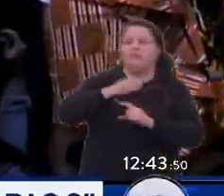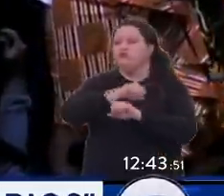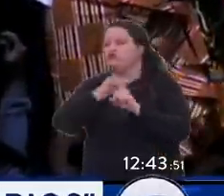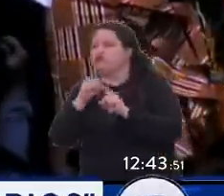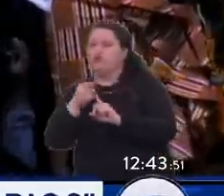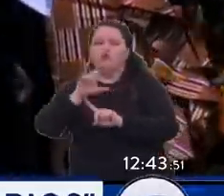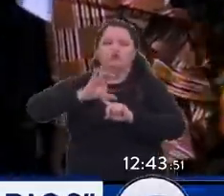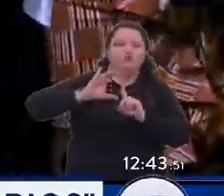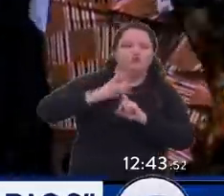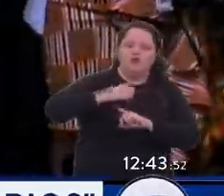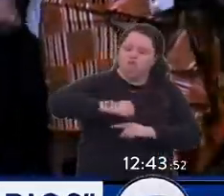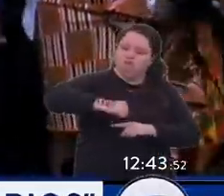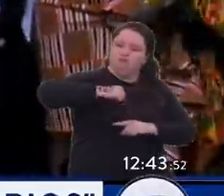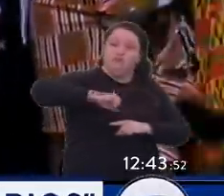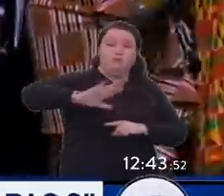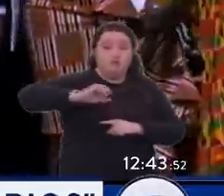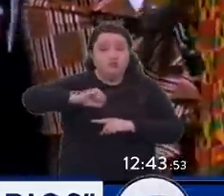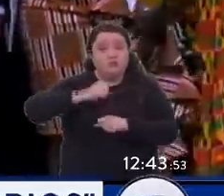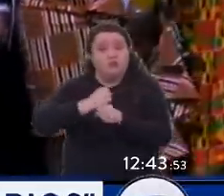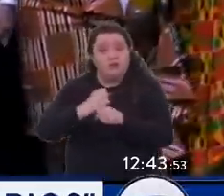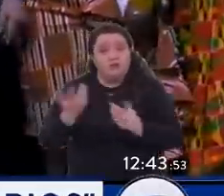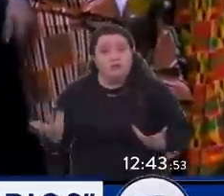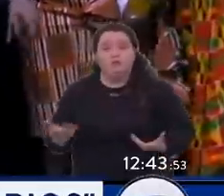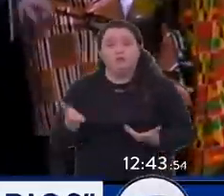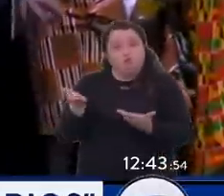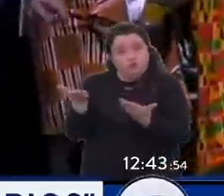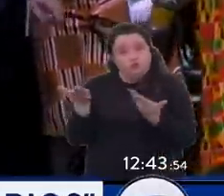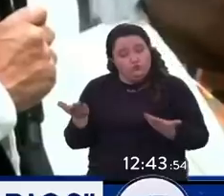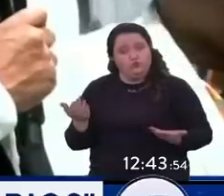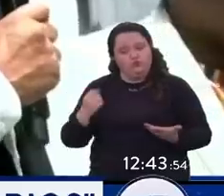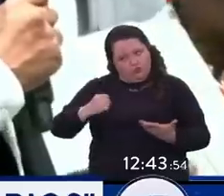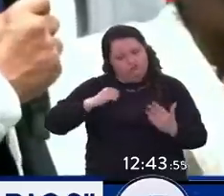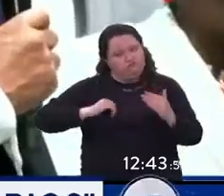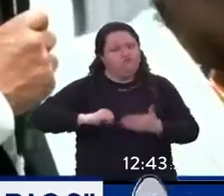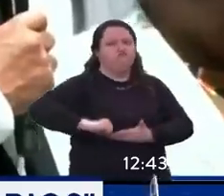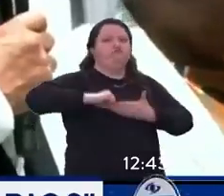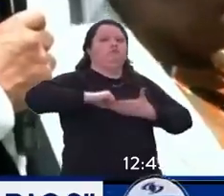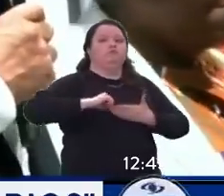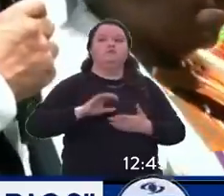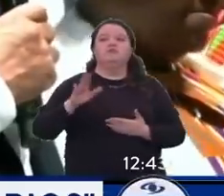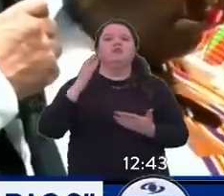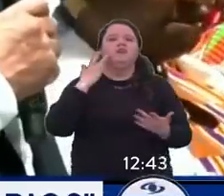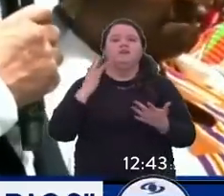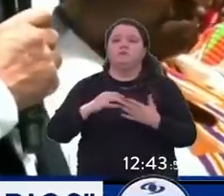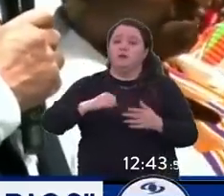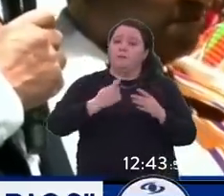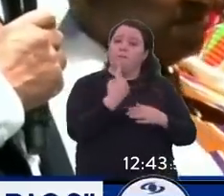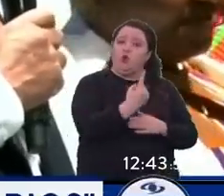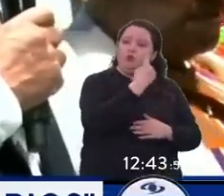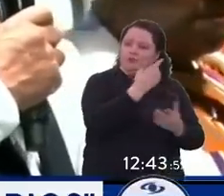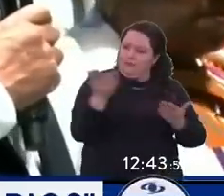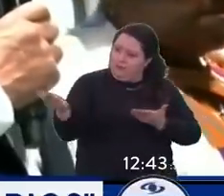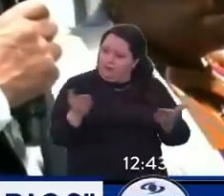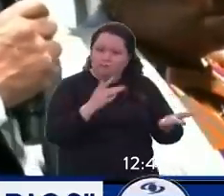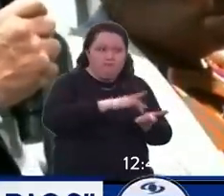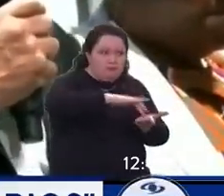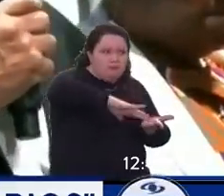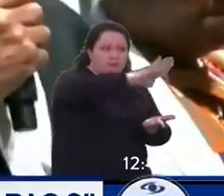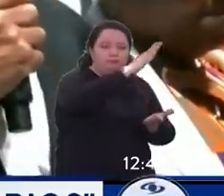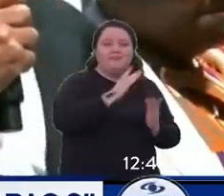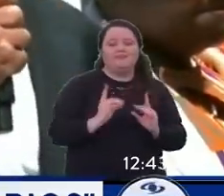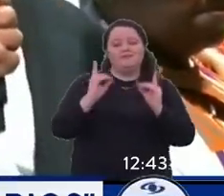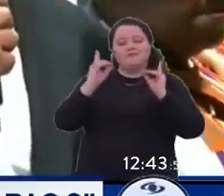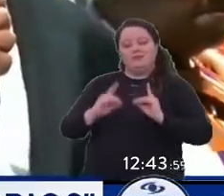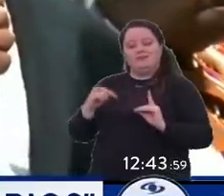culturales, sus derechos laborales, ¿sí? Sus derechos a participar en política, a tomar decisiones es parte de